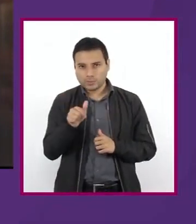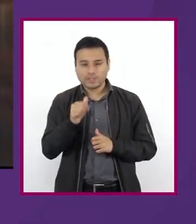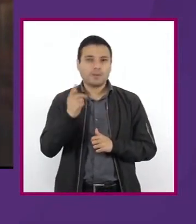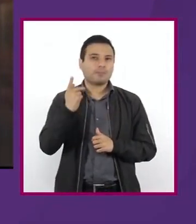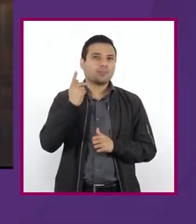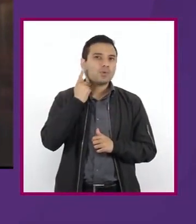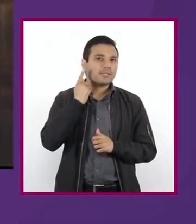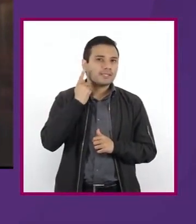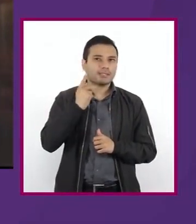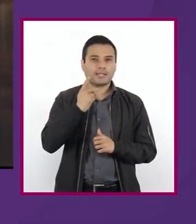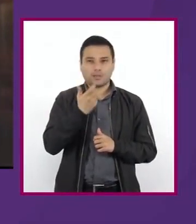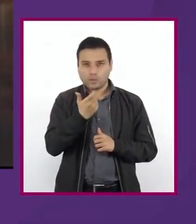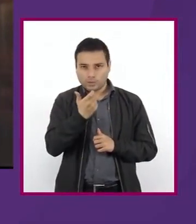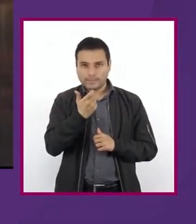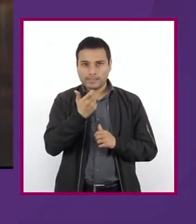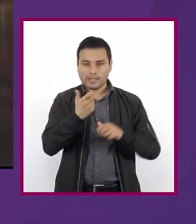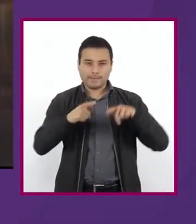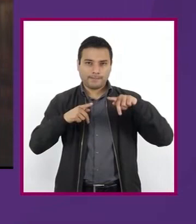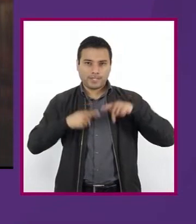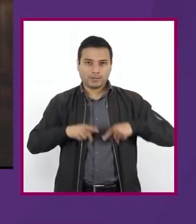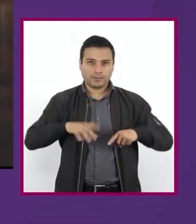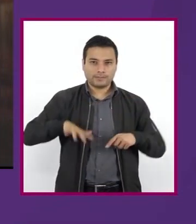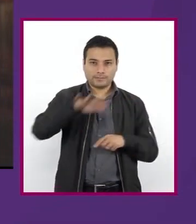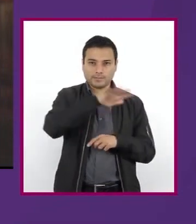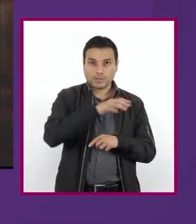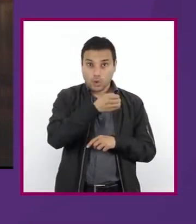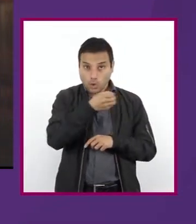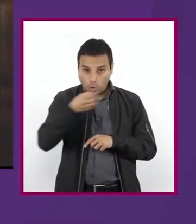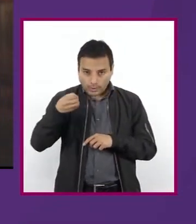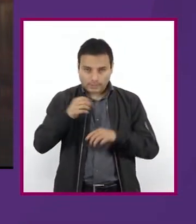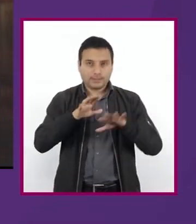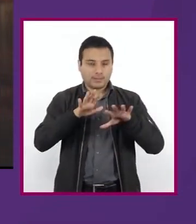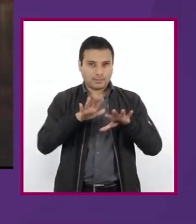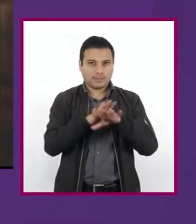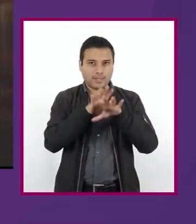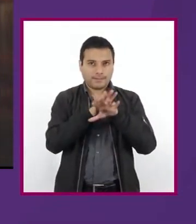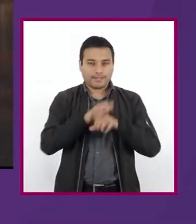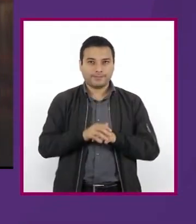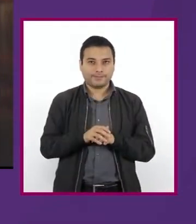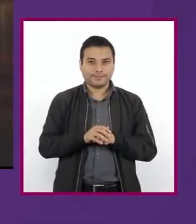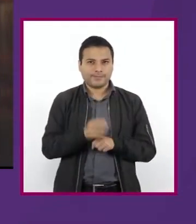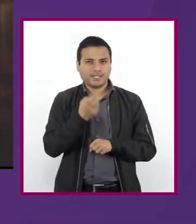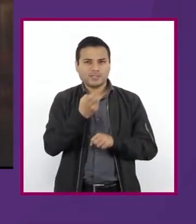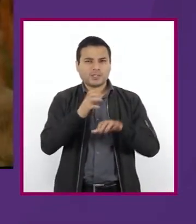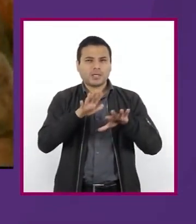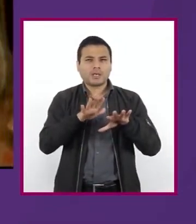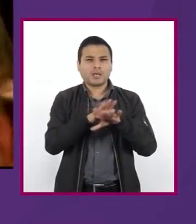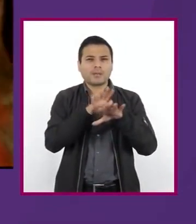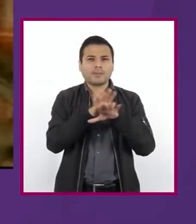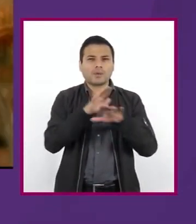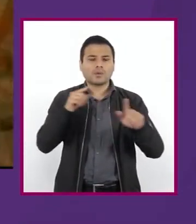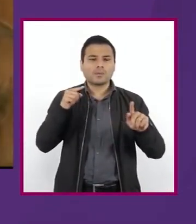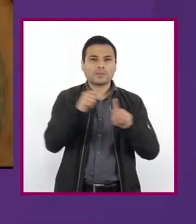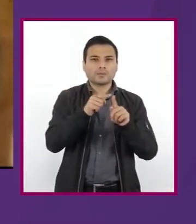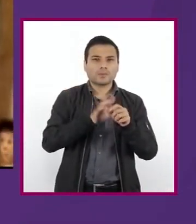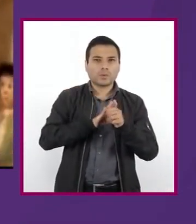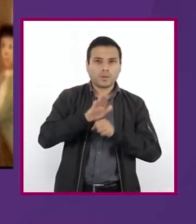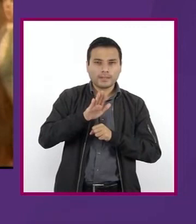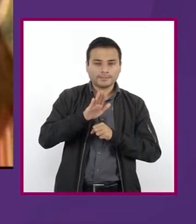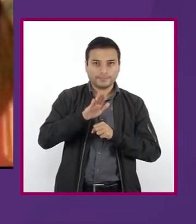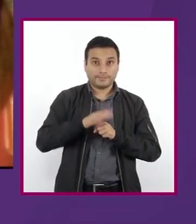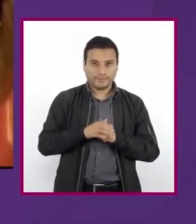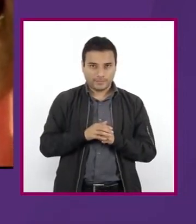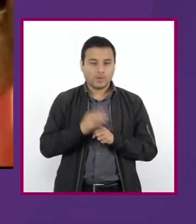política, económica y social de la Nueva España. Esta serie de medidas tenían como objetivo fundamental recuperar el